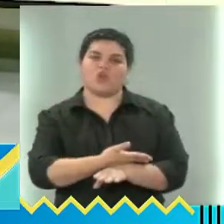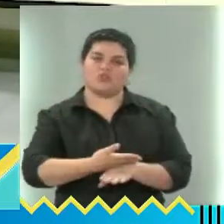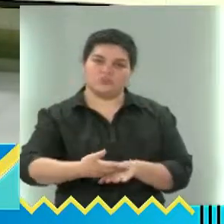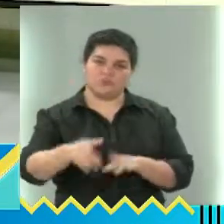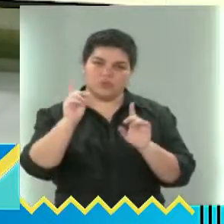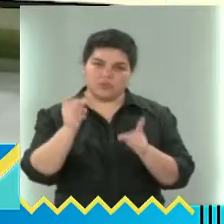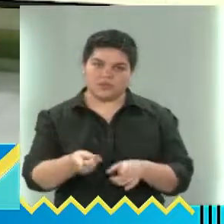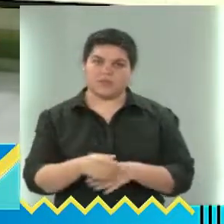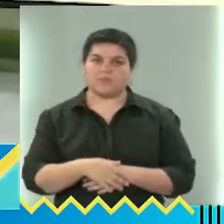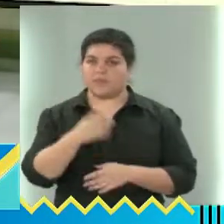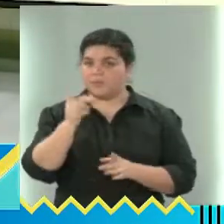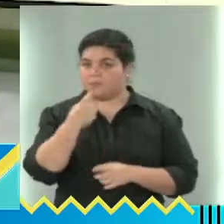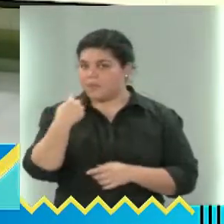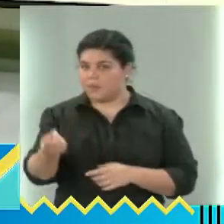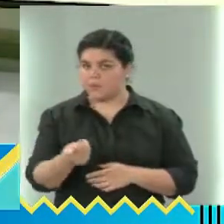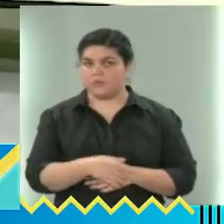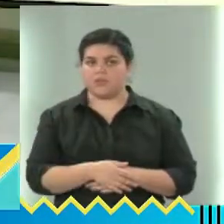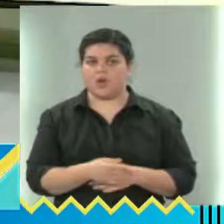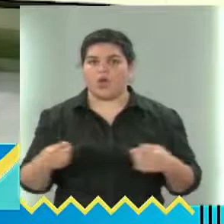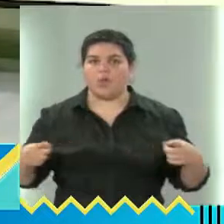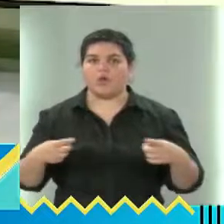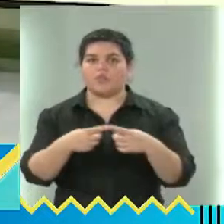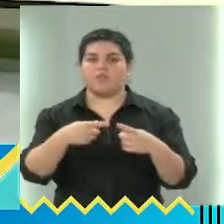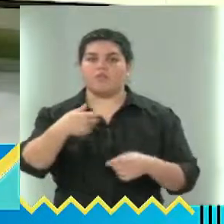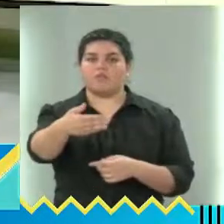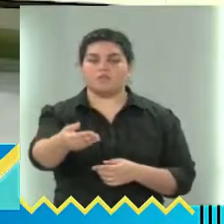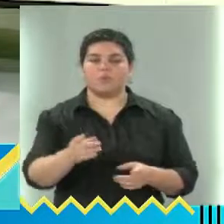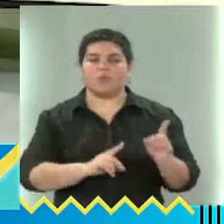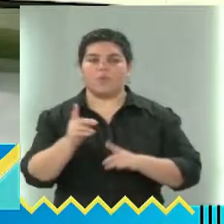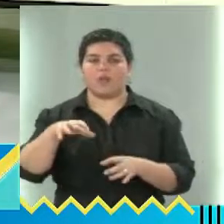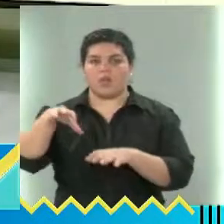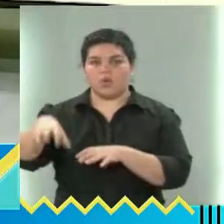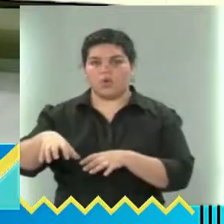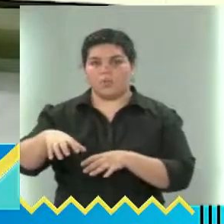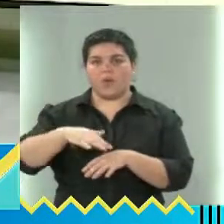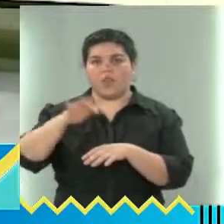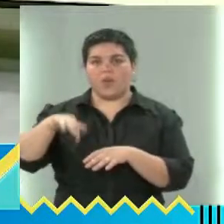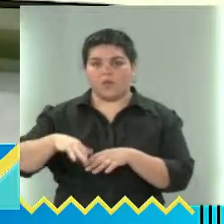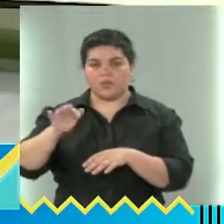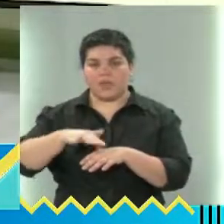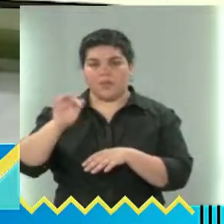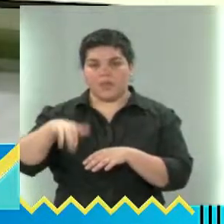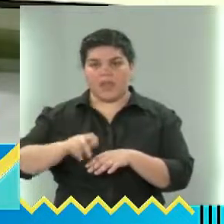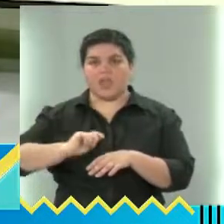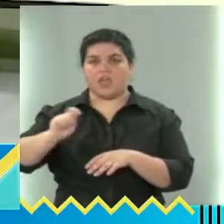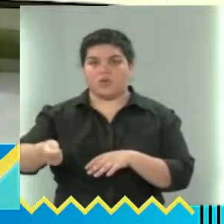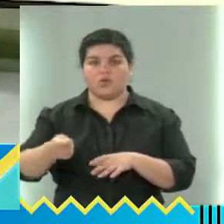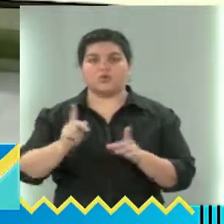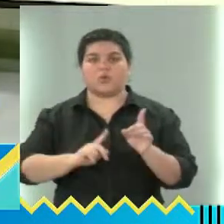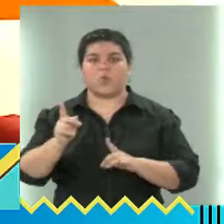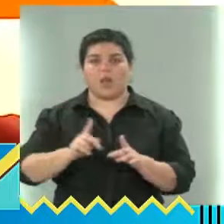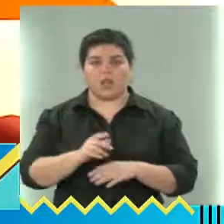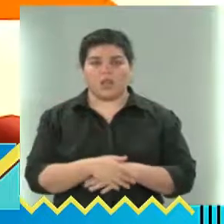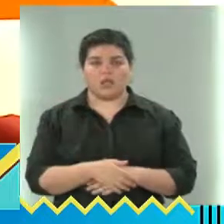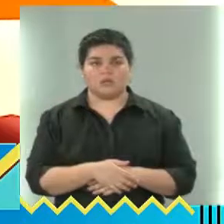de los que quiero preguntarles es cuáles son los próximos objetivos que tienen en el servicio de hemoterapia y sobre todo en el área de hemodonación. Bueno,